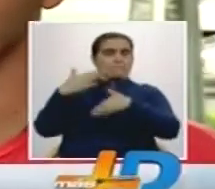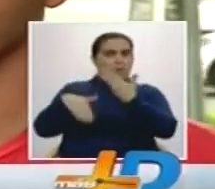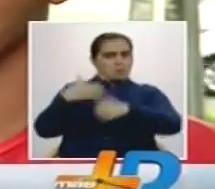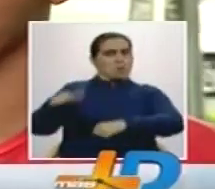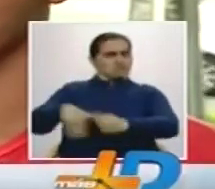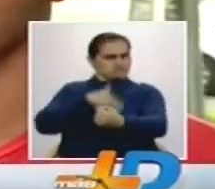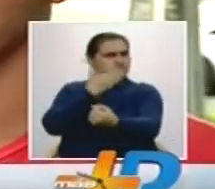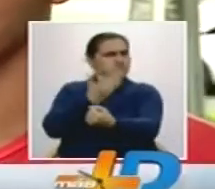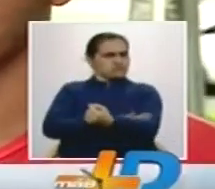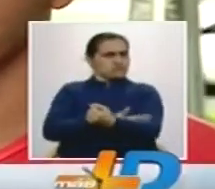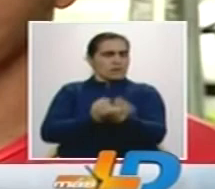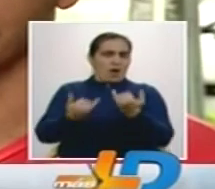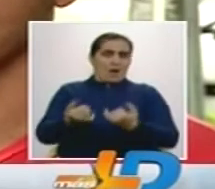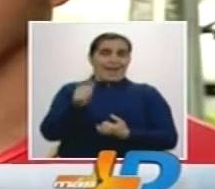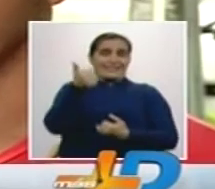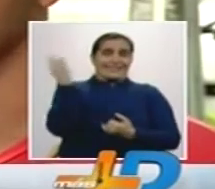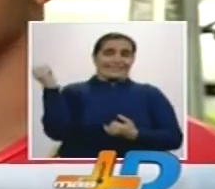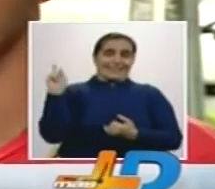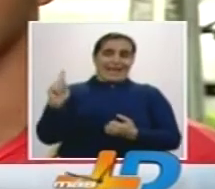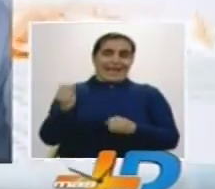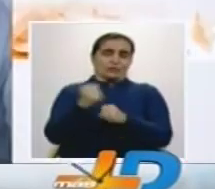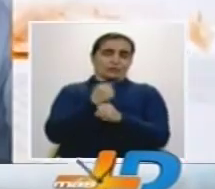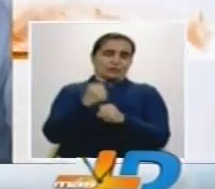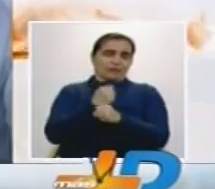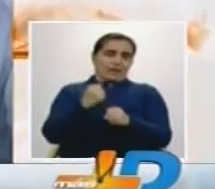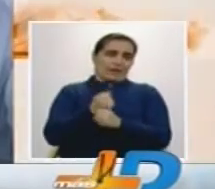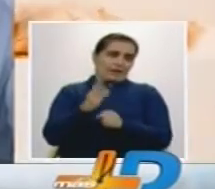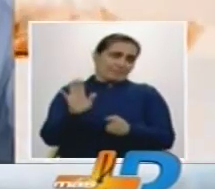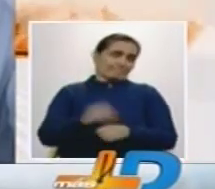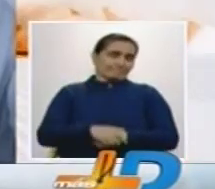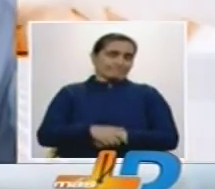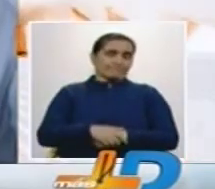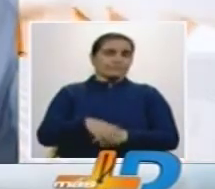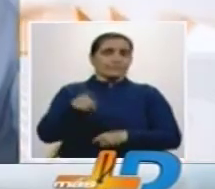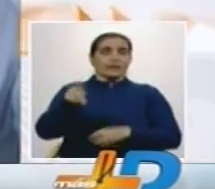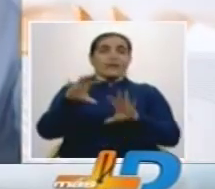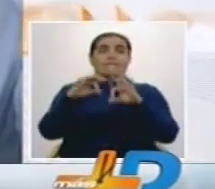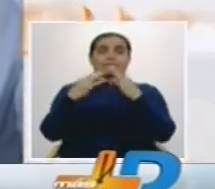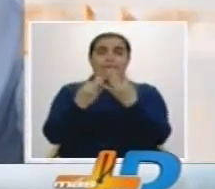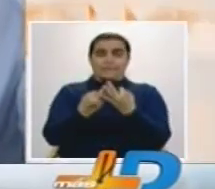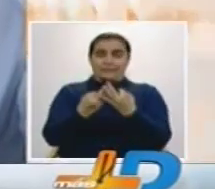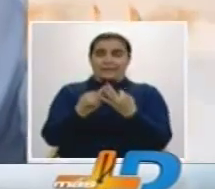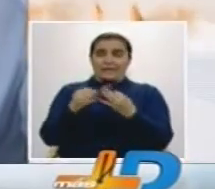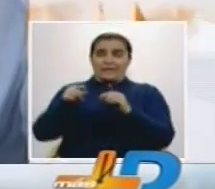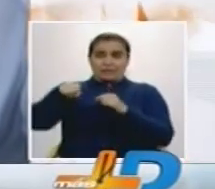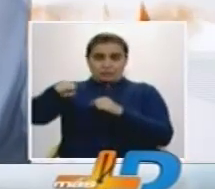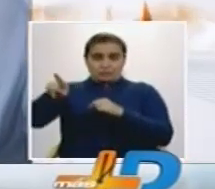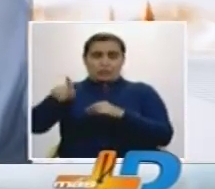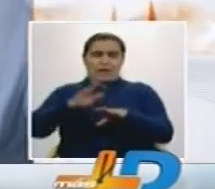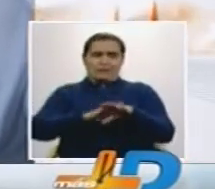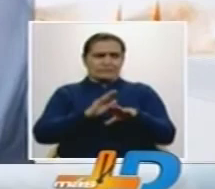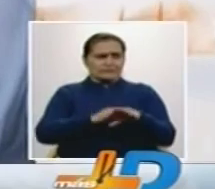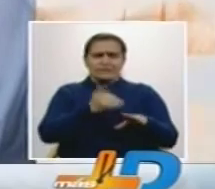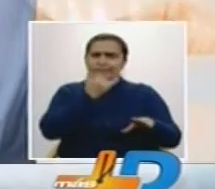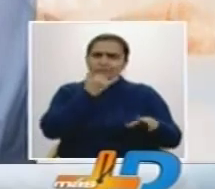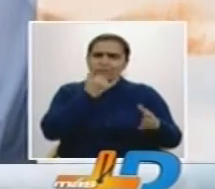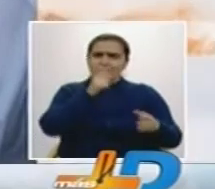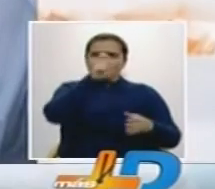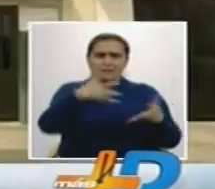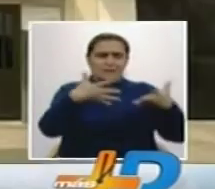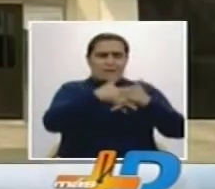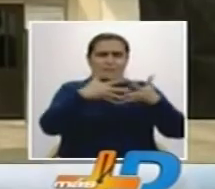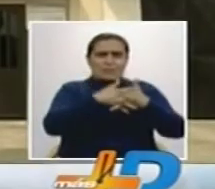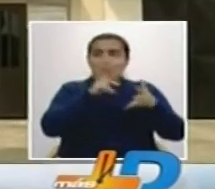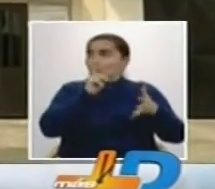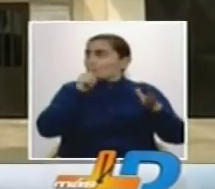esos 10 años, pues deja un recuerdo grande. La familia de Víctor Valdés pide que el caso sea investigado y que no quede en la impunidad, ya